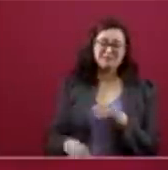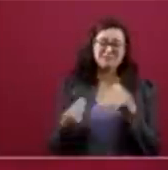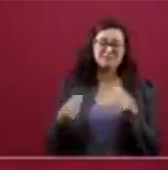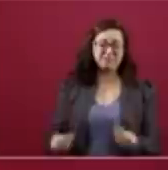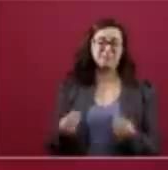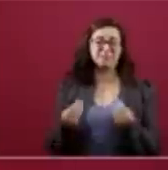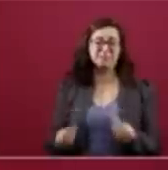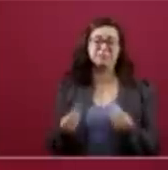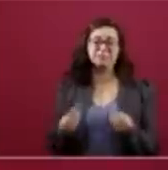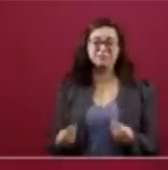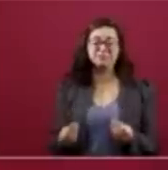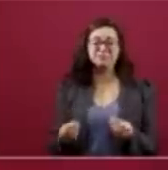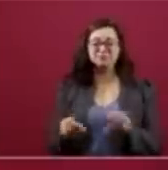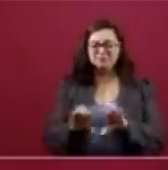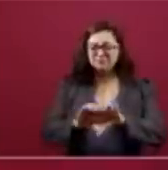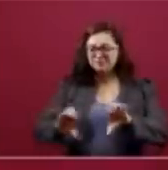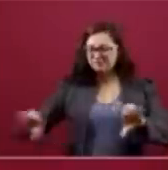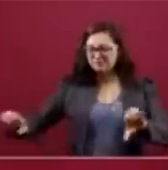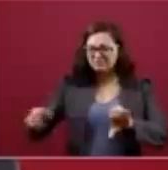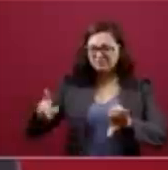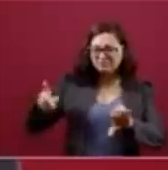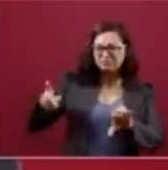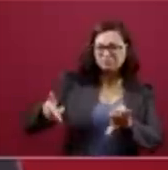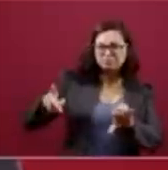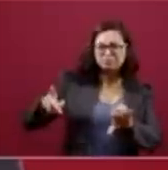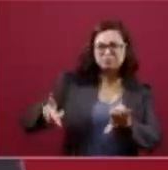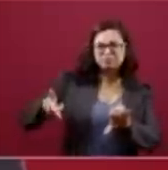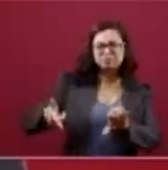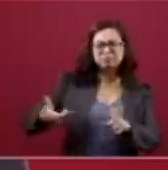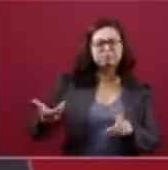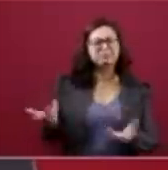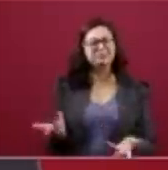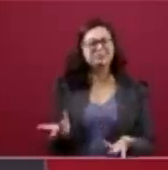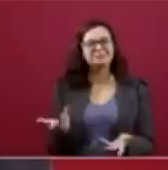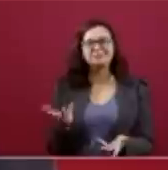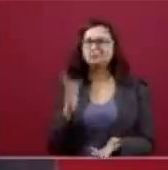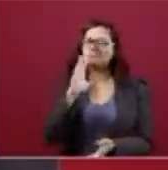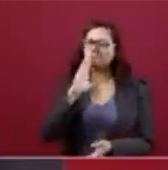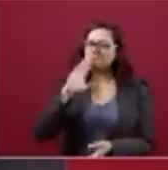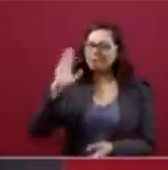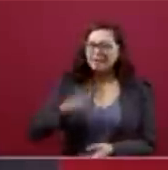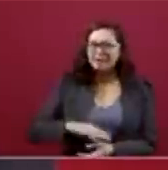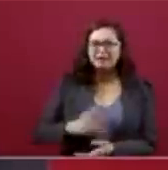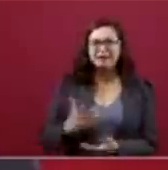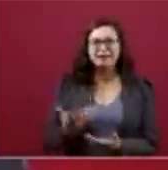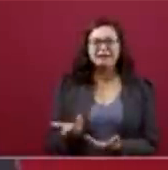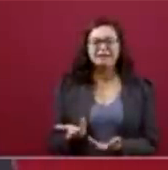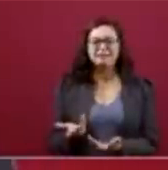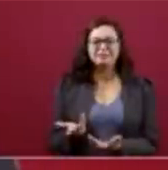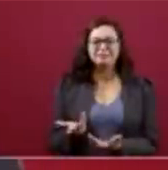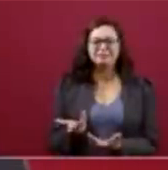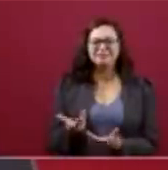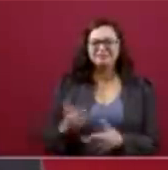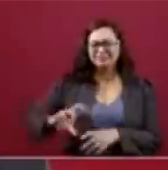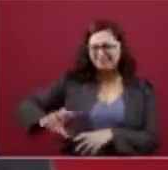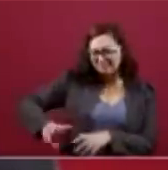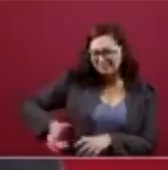el estar perforando los ductos, el estar poniendo